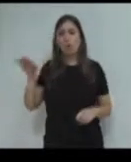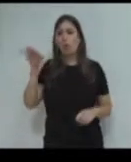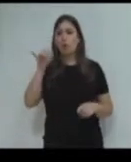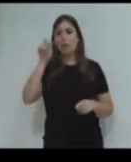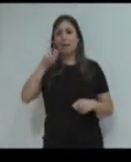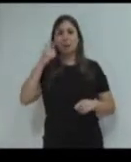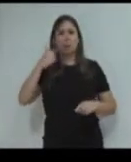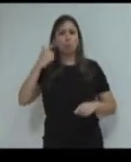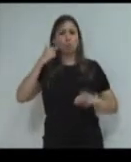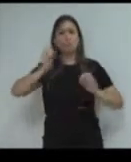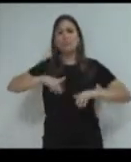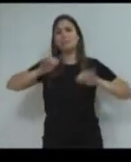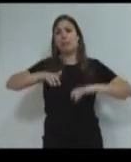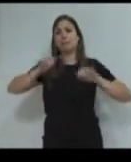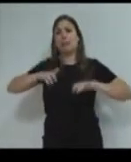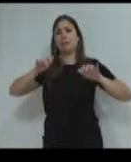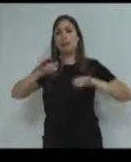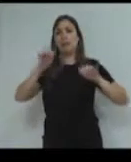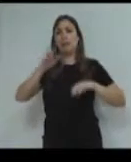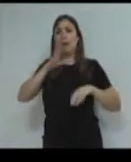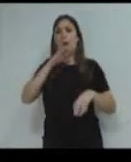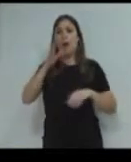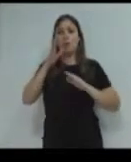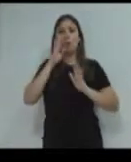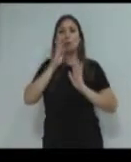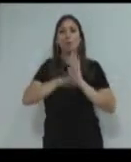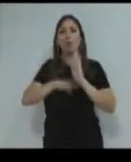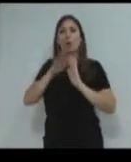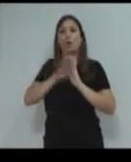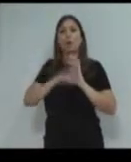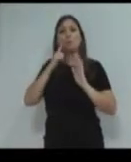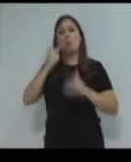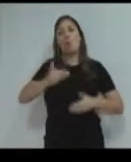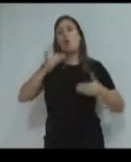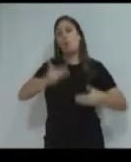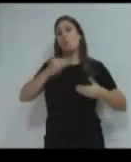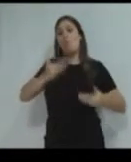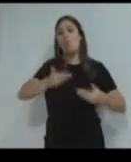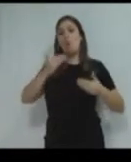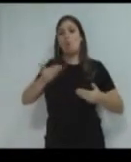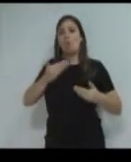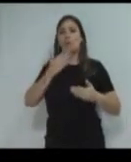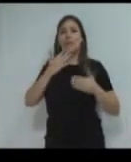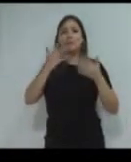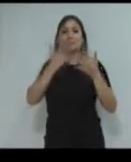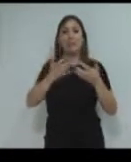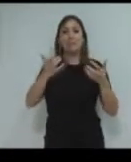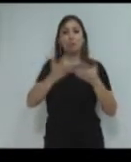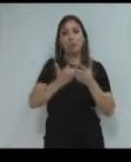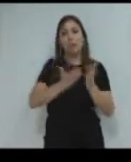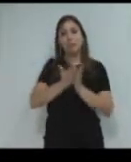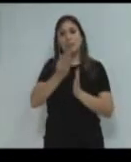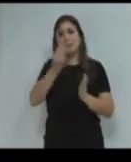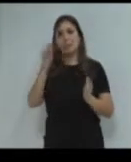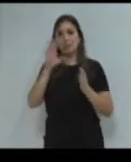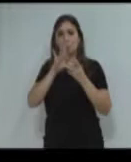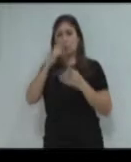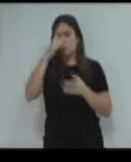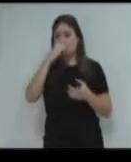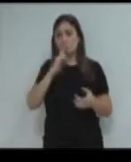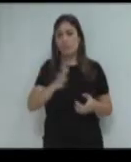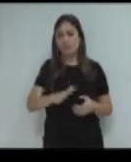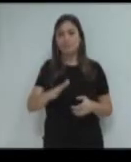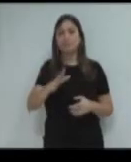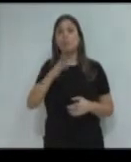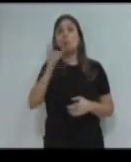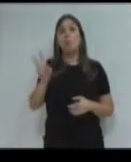está acostumbrado a hacer de una determinada manera y ha aprendido a incorporar el texto alternativo en las imágenes, se lo colocan a la otra manera, no lo encuentra,